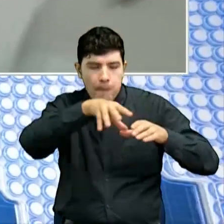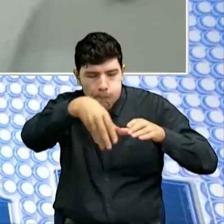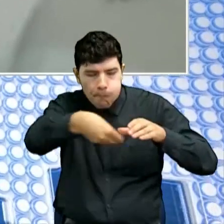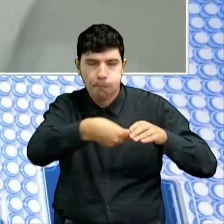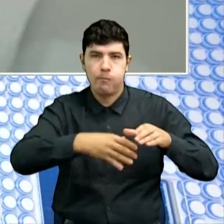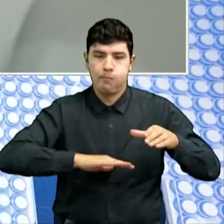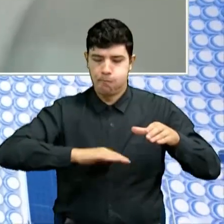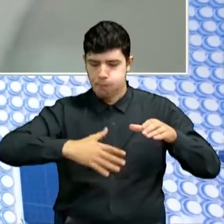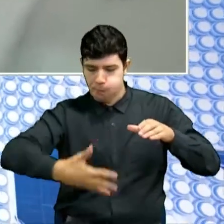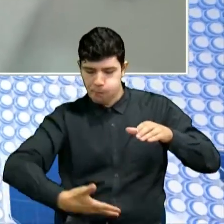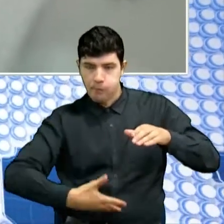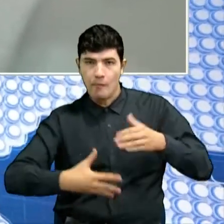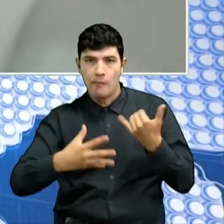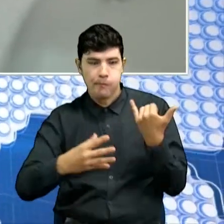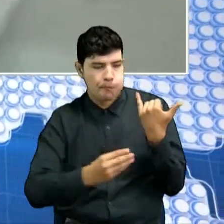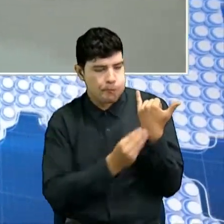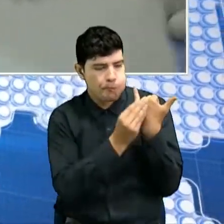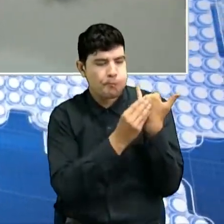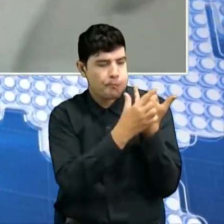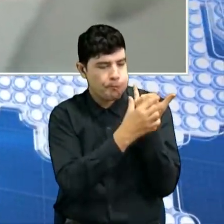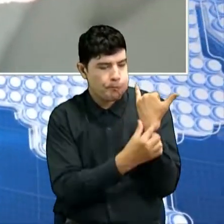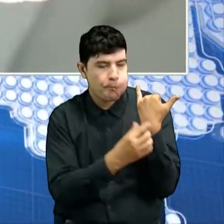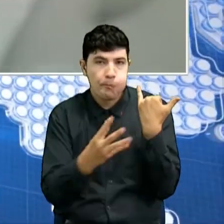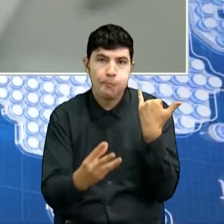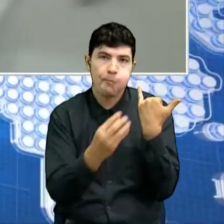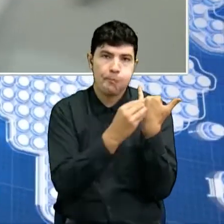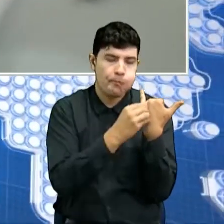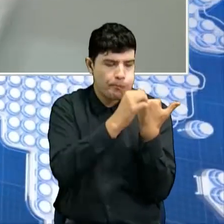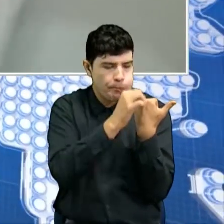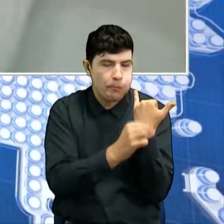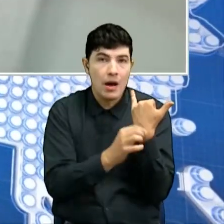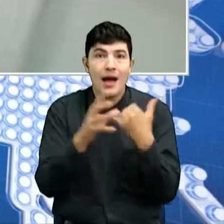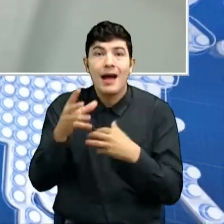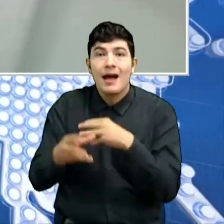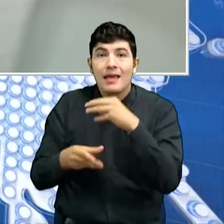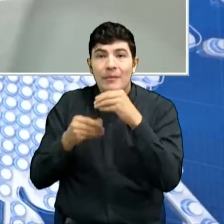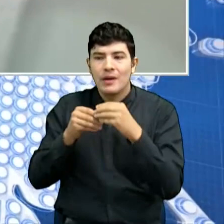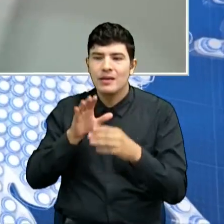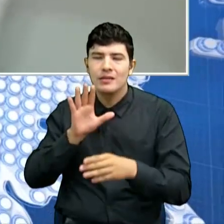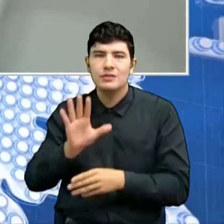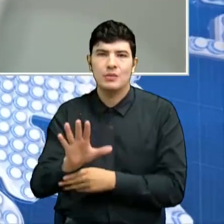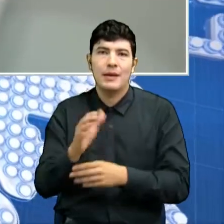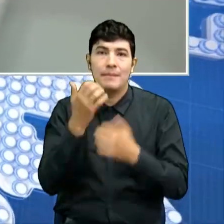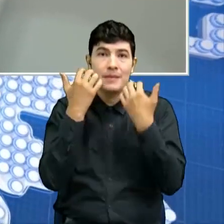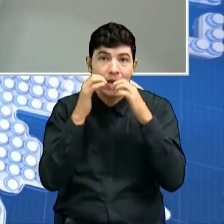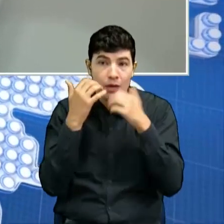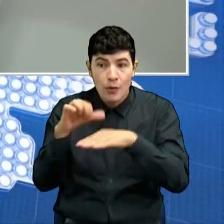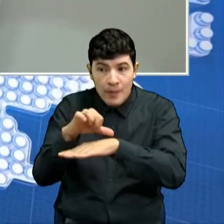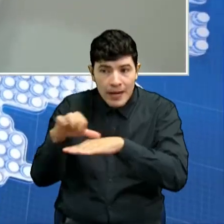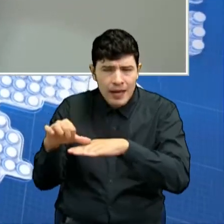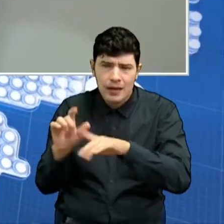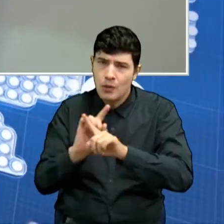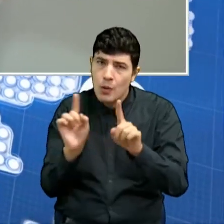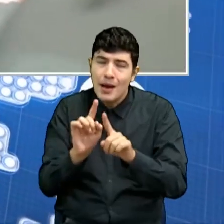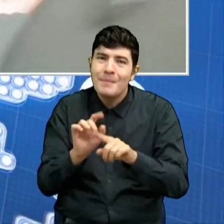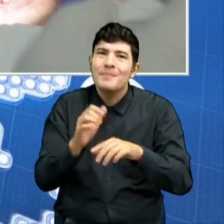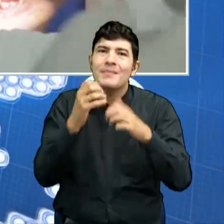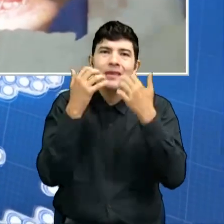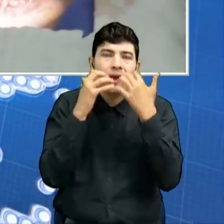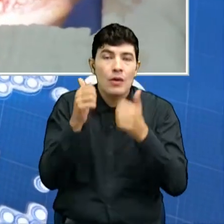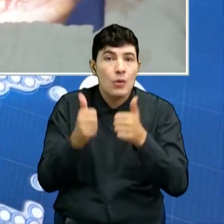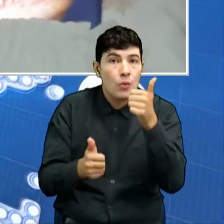la infección, sino el riesgo de que pierda la fuerza en sus piernas. El líquido amniótico dentro del útero lesiona los